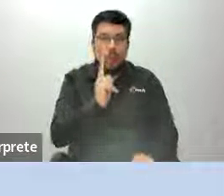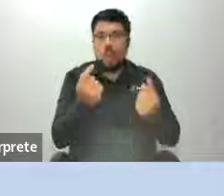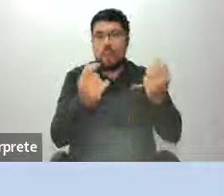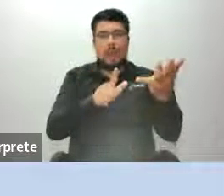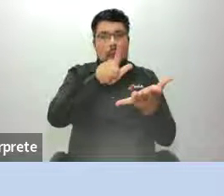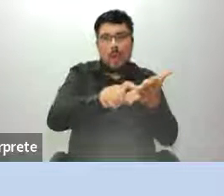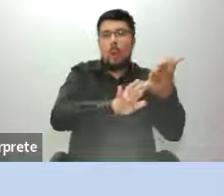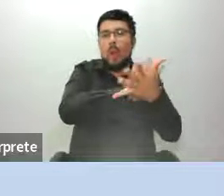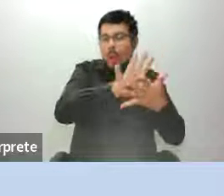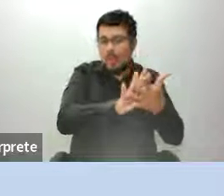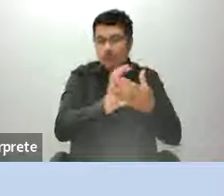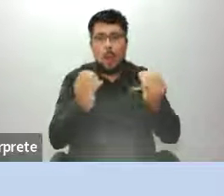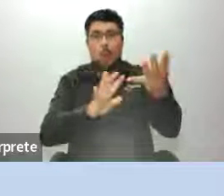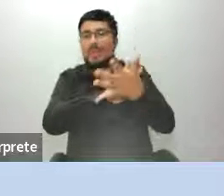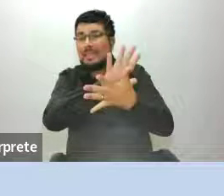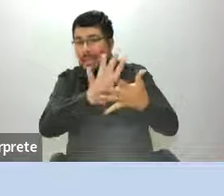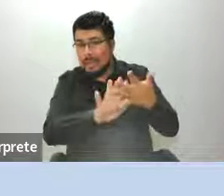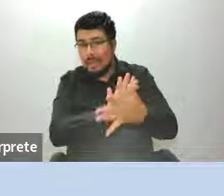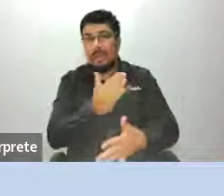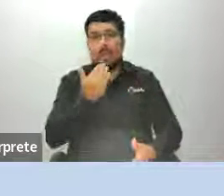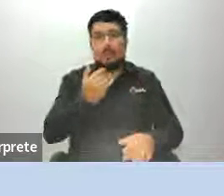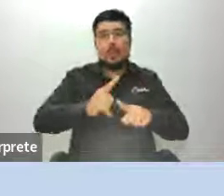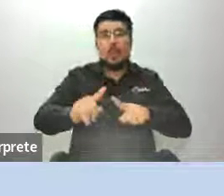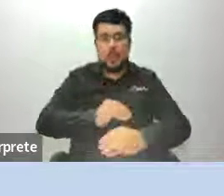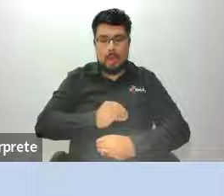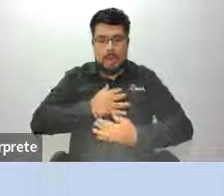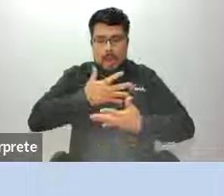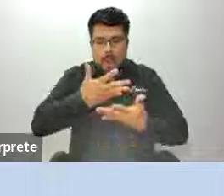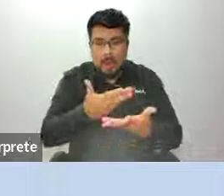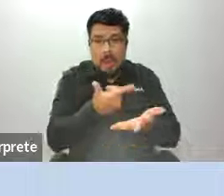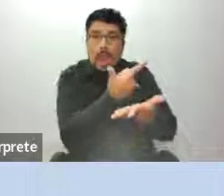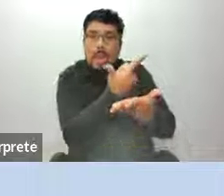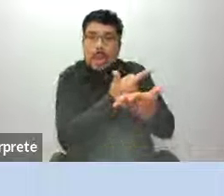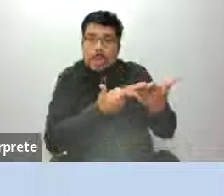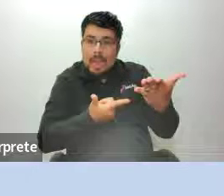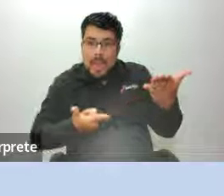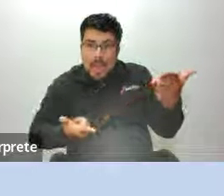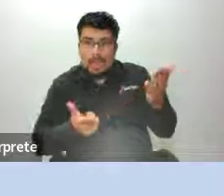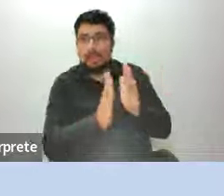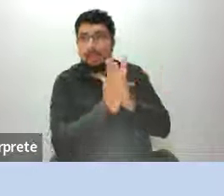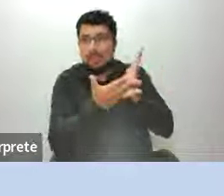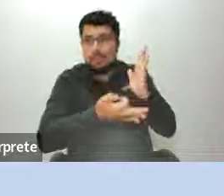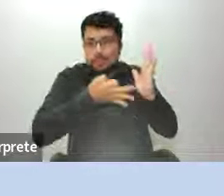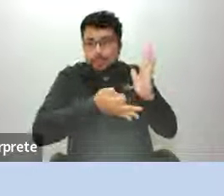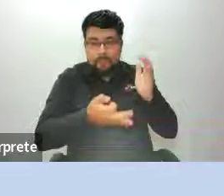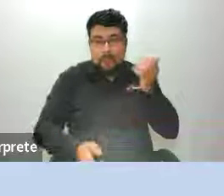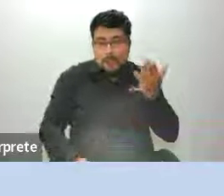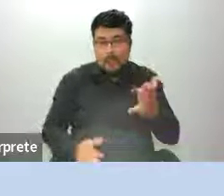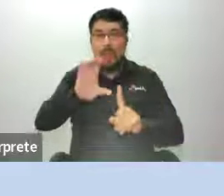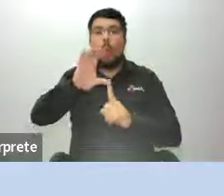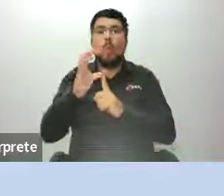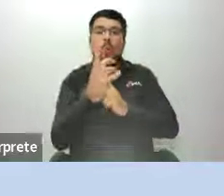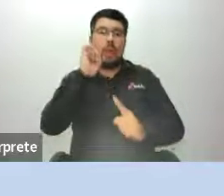lenguas de señas. Y también hay expresiones literarias muy propias de esta comunidad, de esta cultura sorda me